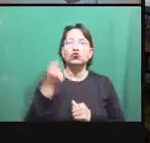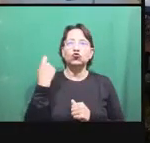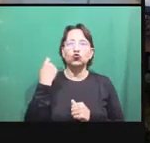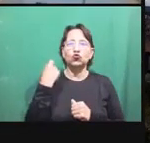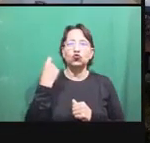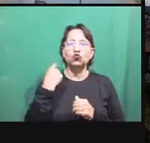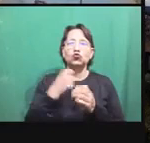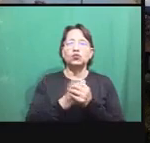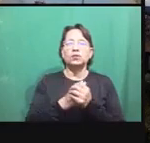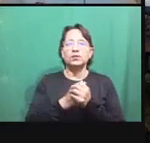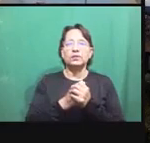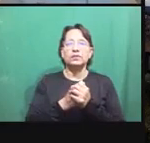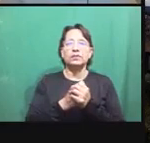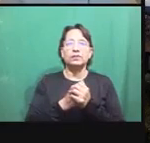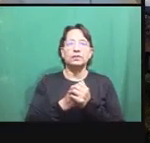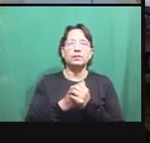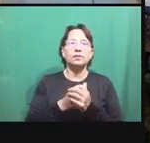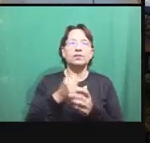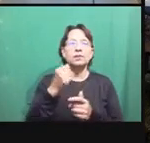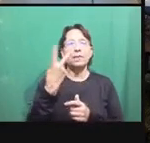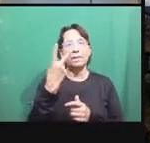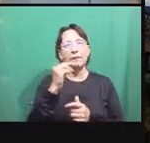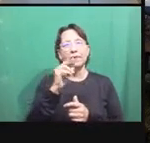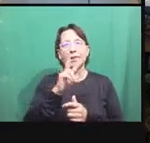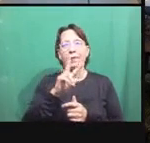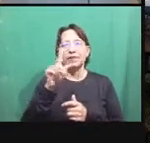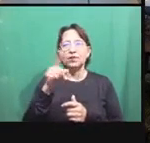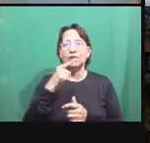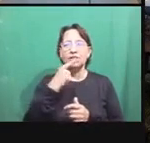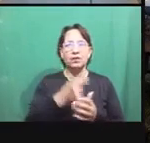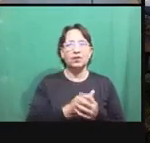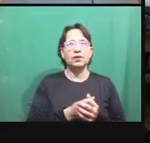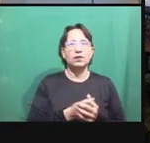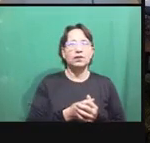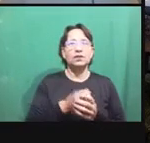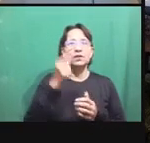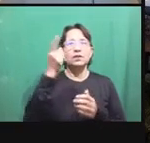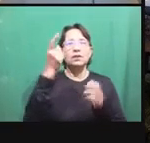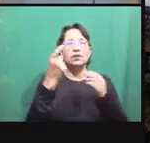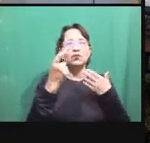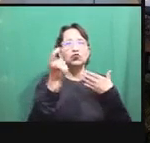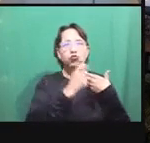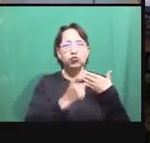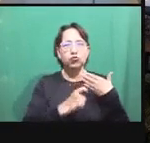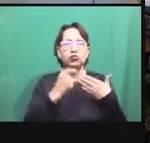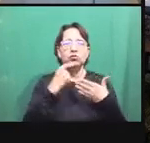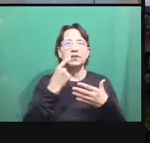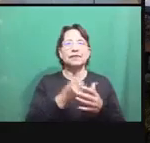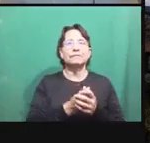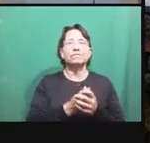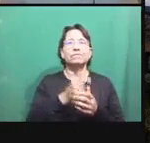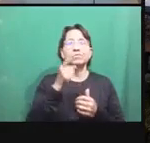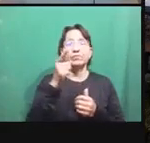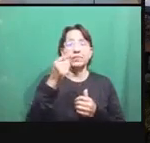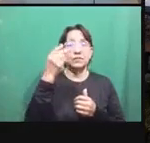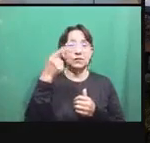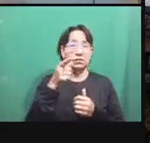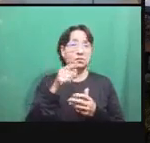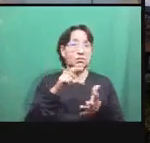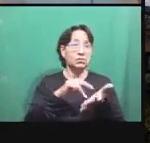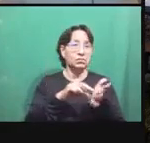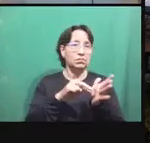es una foto del paro del 2021, paro nacional, donde el graffiti y el muralismo realmente se volvió como